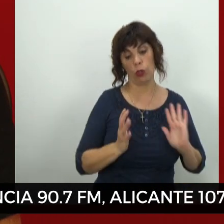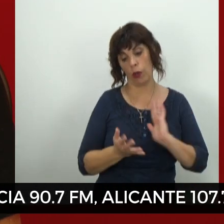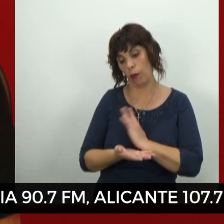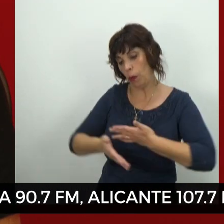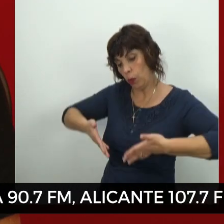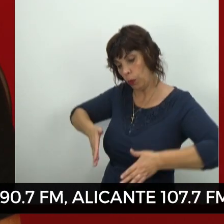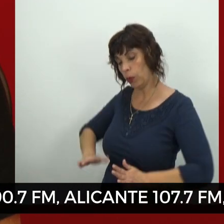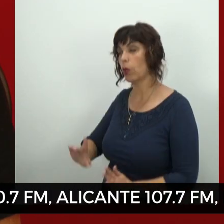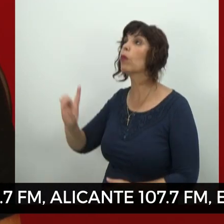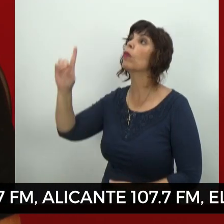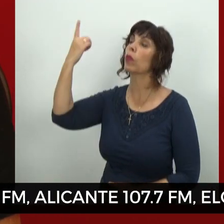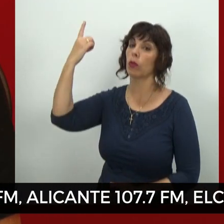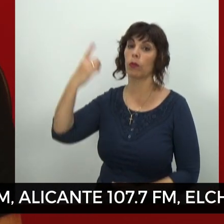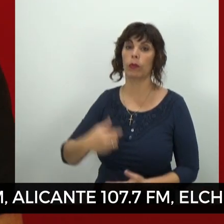gracia.